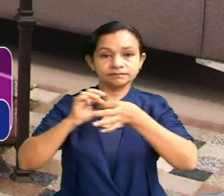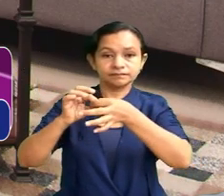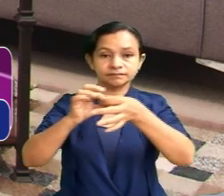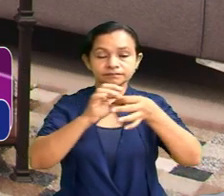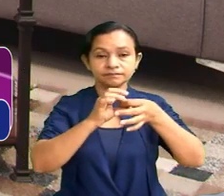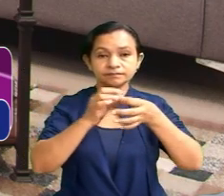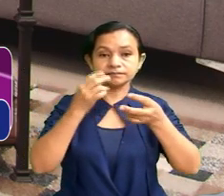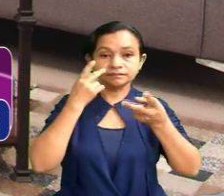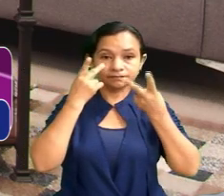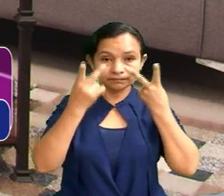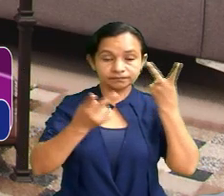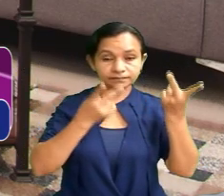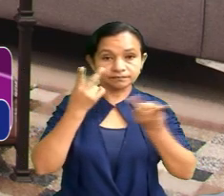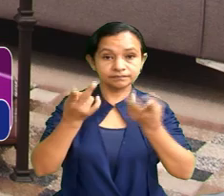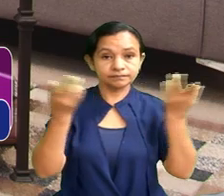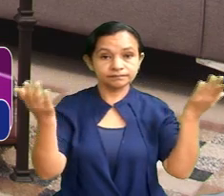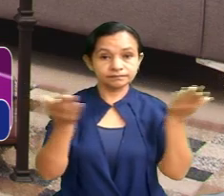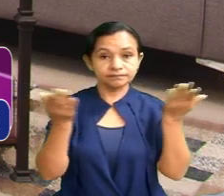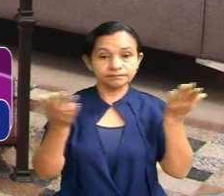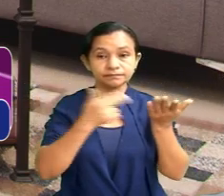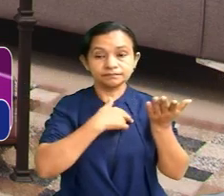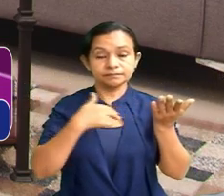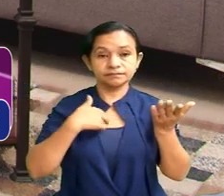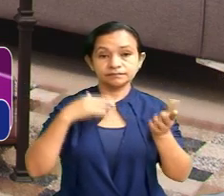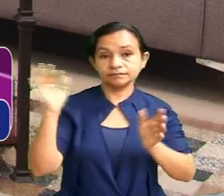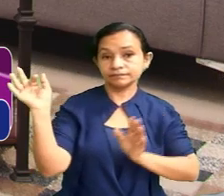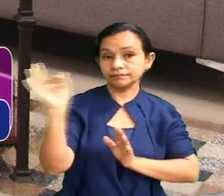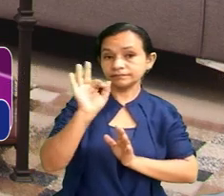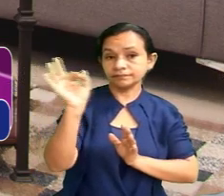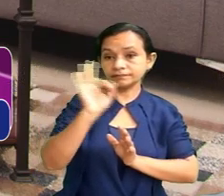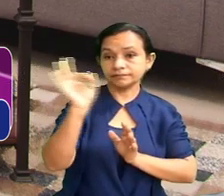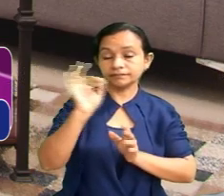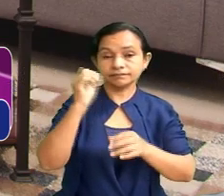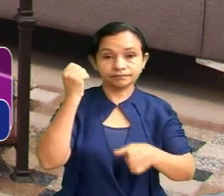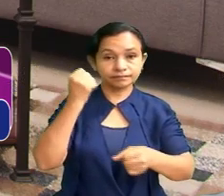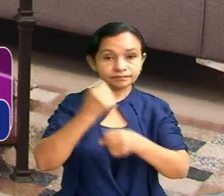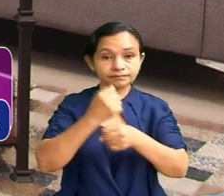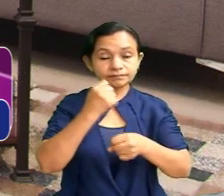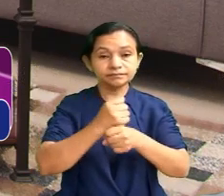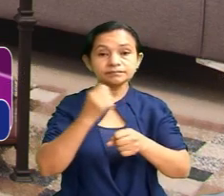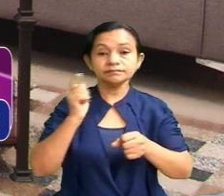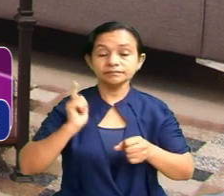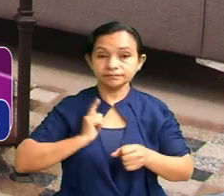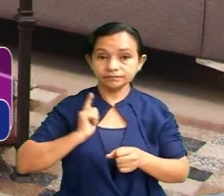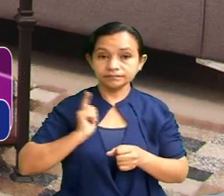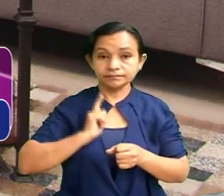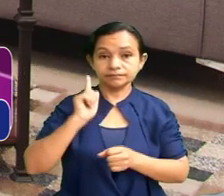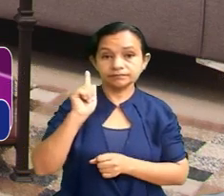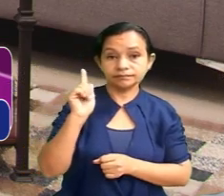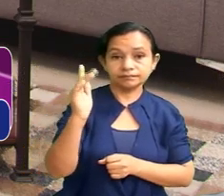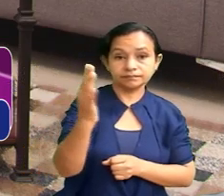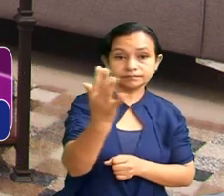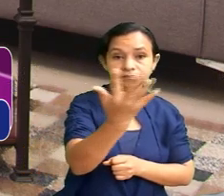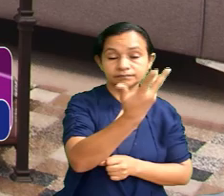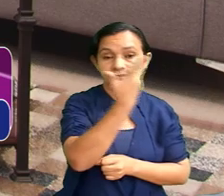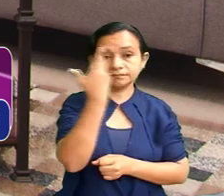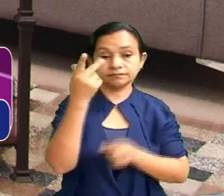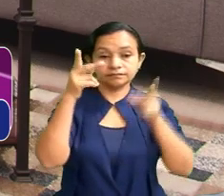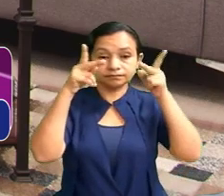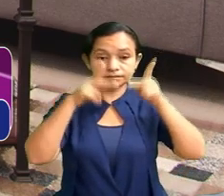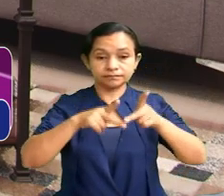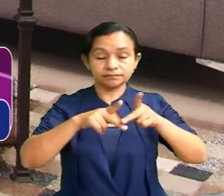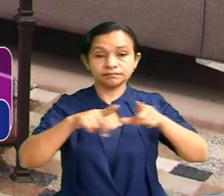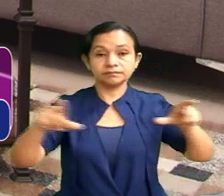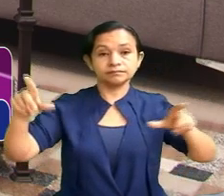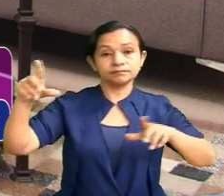revisando pues lo que son las medidas de y garantizar todo lo que tiene que ver con el plan verano en